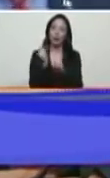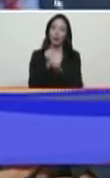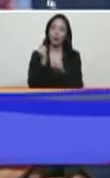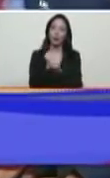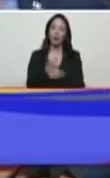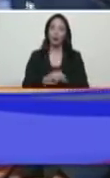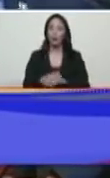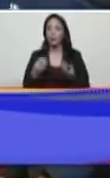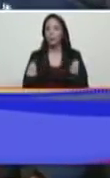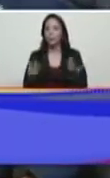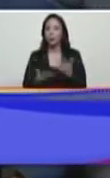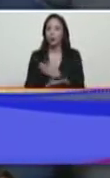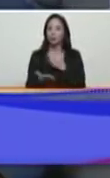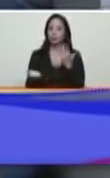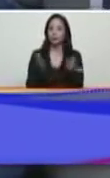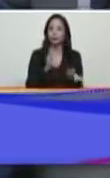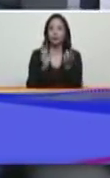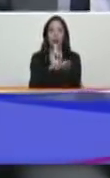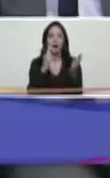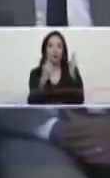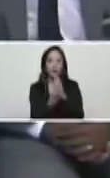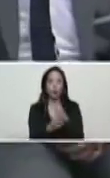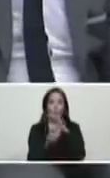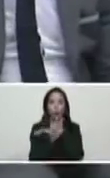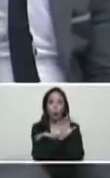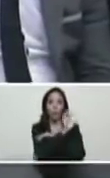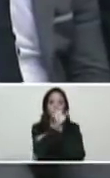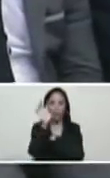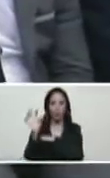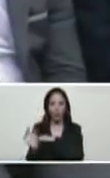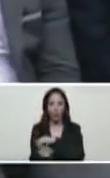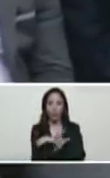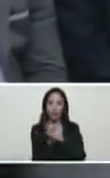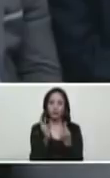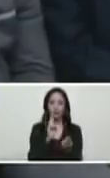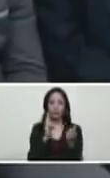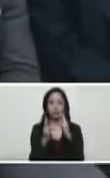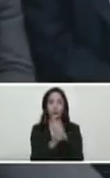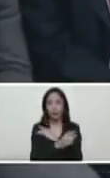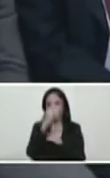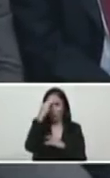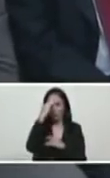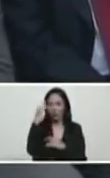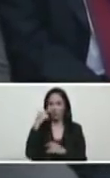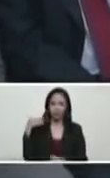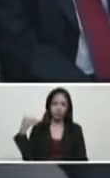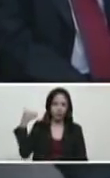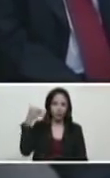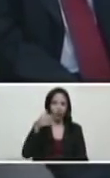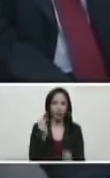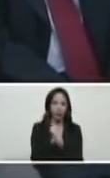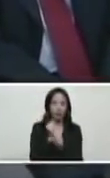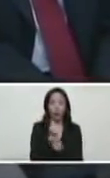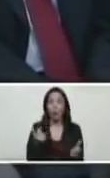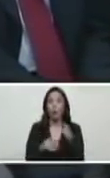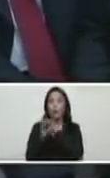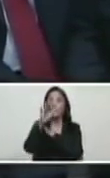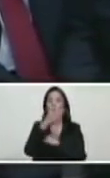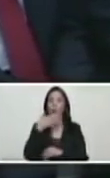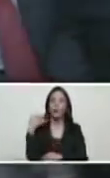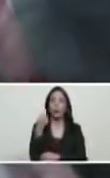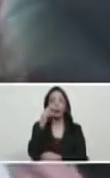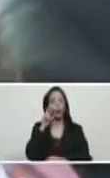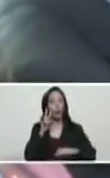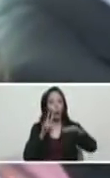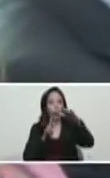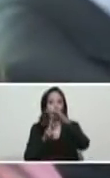por la relación entre nuestros países y sobre todo sé que ustedes están trabajando mucho por el futuro, visualizando